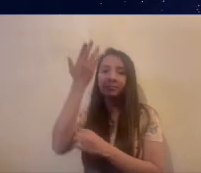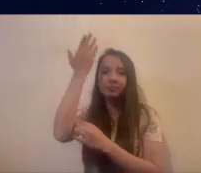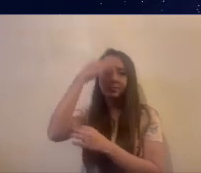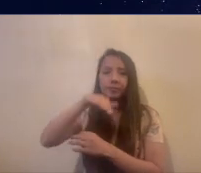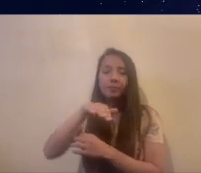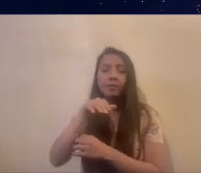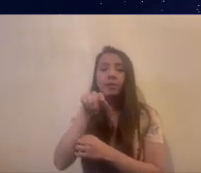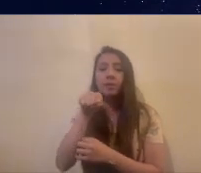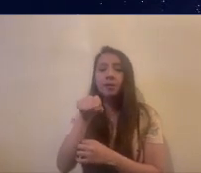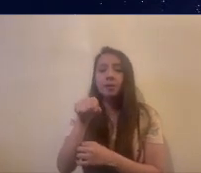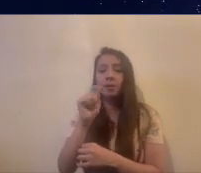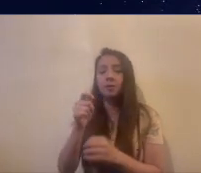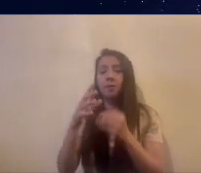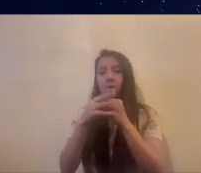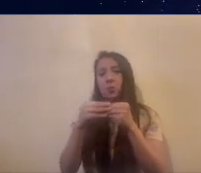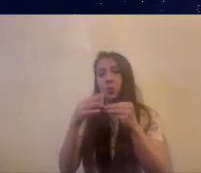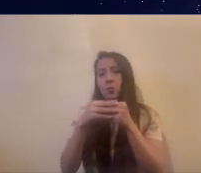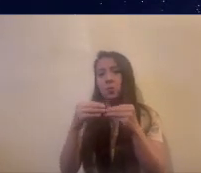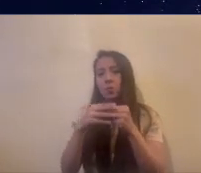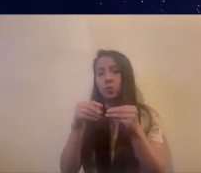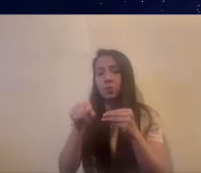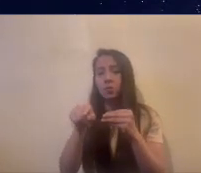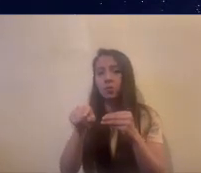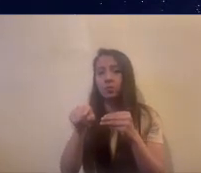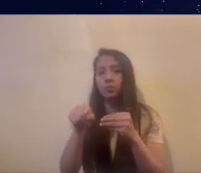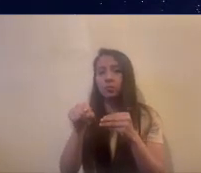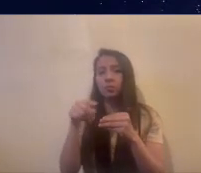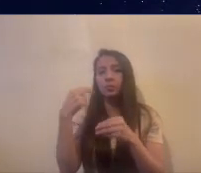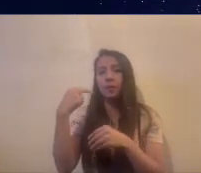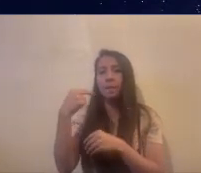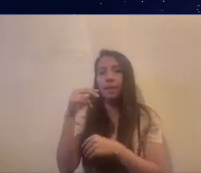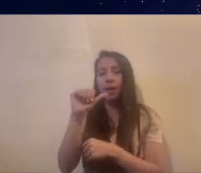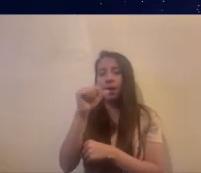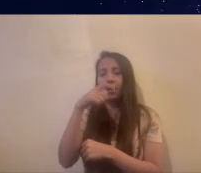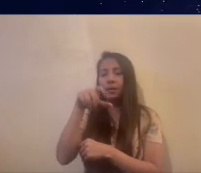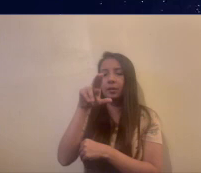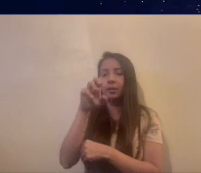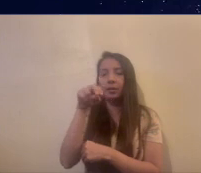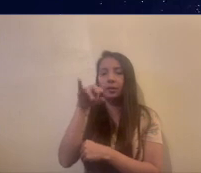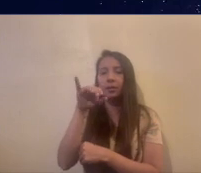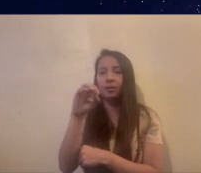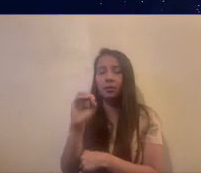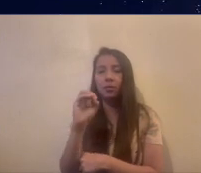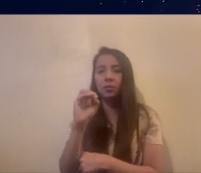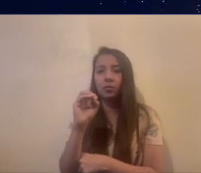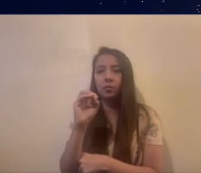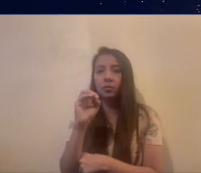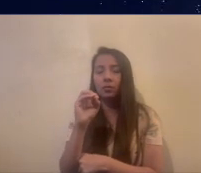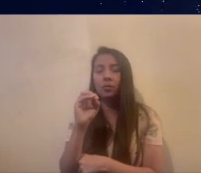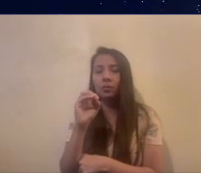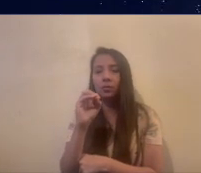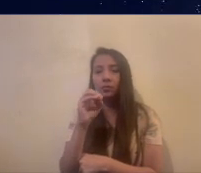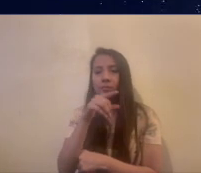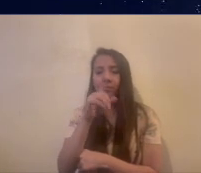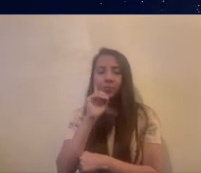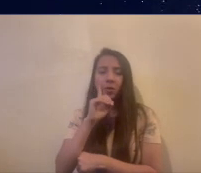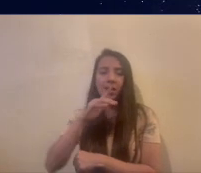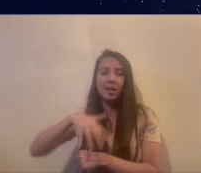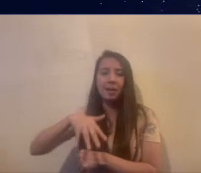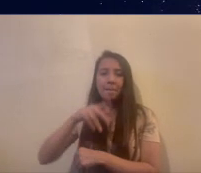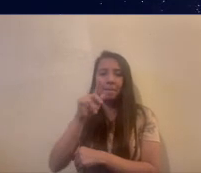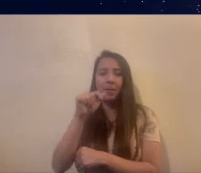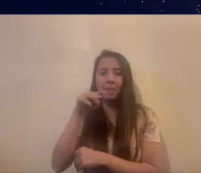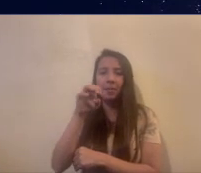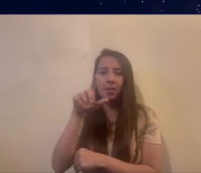tenemos que saber que esto es un fruto que se llama un aquenio, por eso es que Pamela les nombraba la palabra